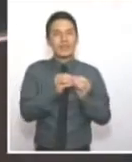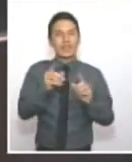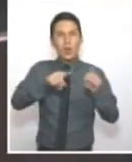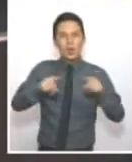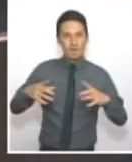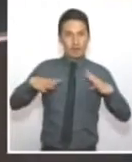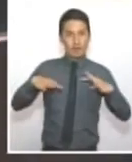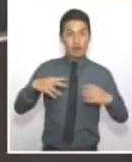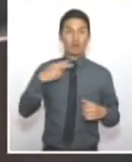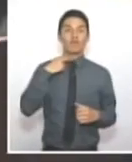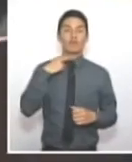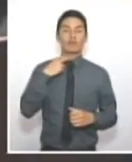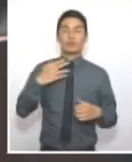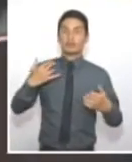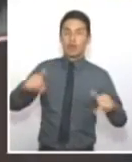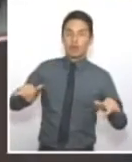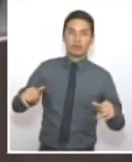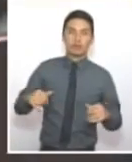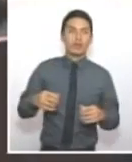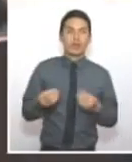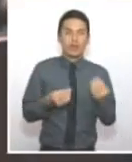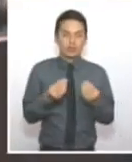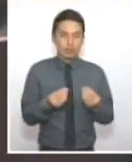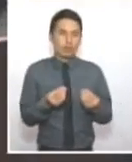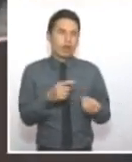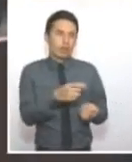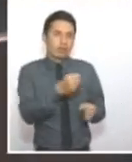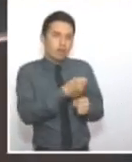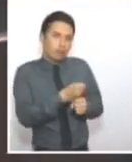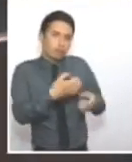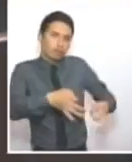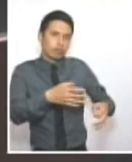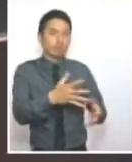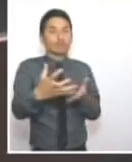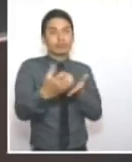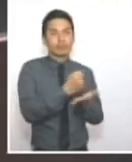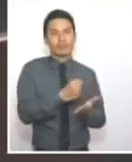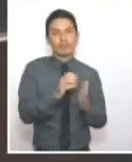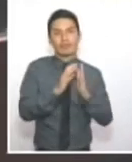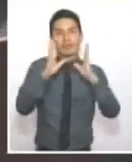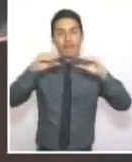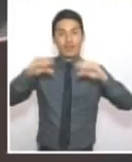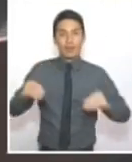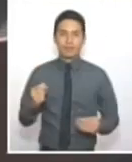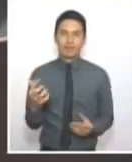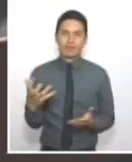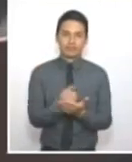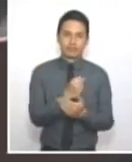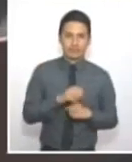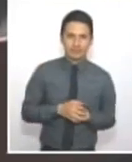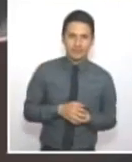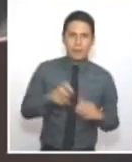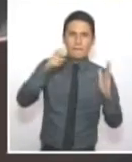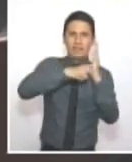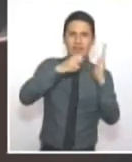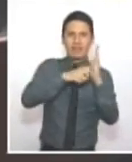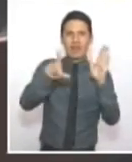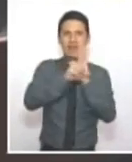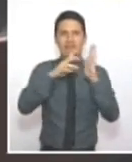a vacaciones en noviembre y con eso reúnen sus recursitos de Navidad. Así que ese tema de la minería